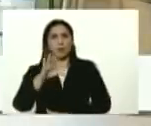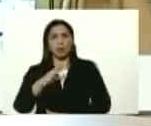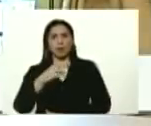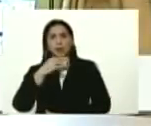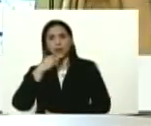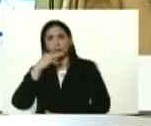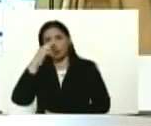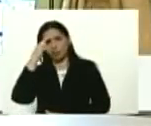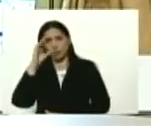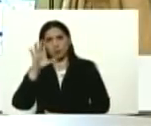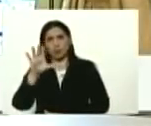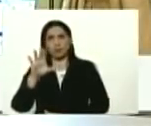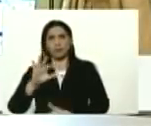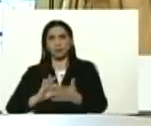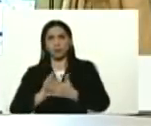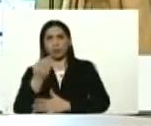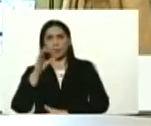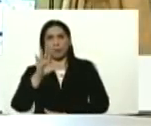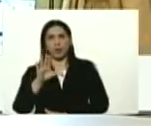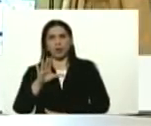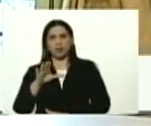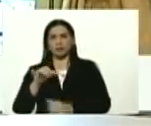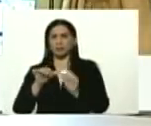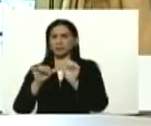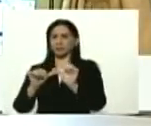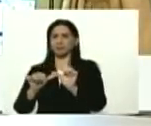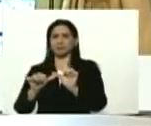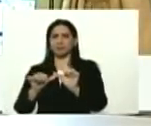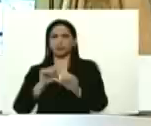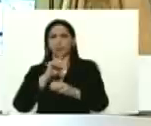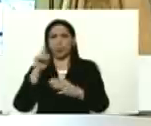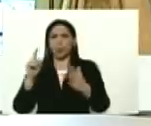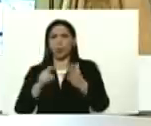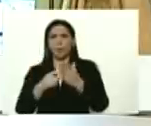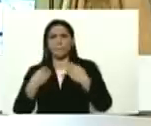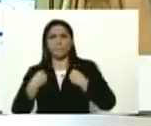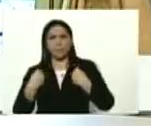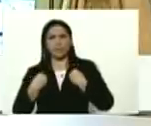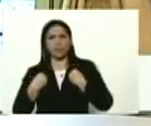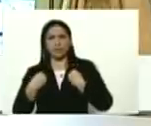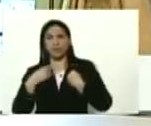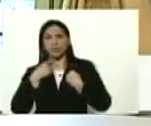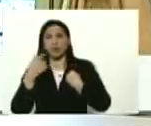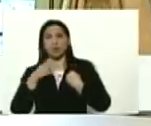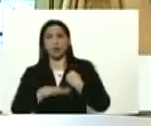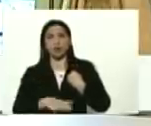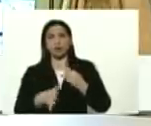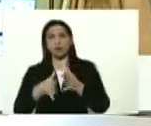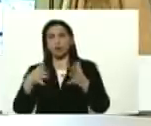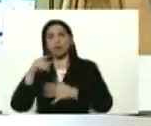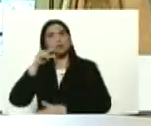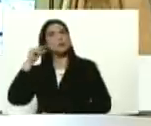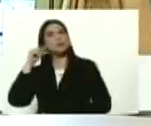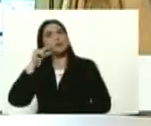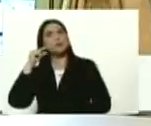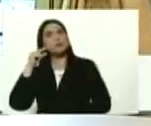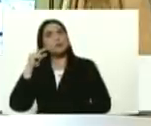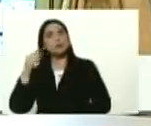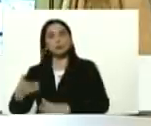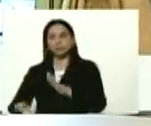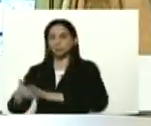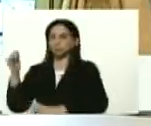Ahí quedó marcado para toda su vida Santander por el asesinato del gran mariscal de Ayacucho. Fueron a la